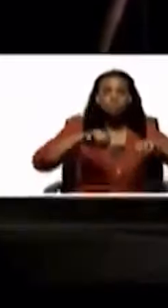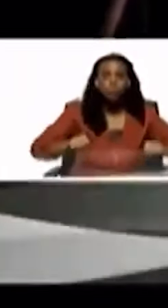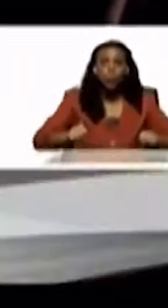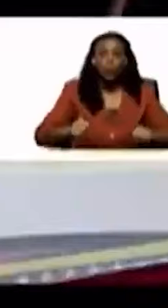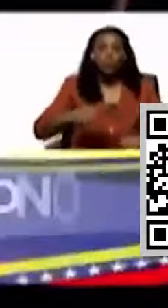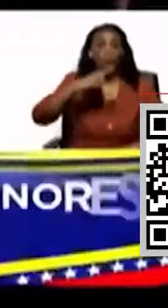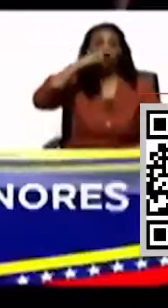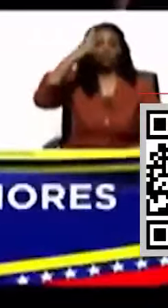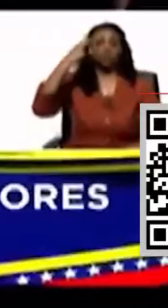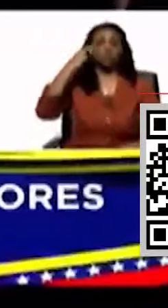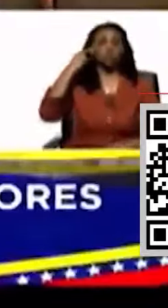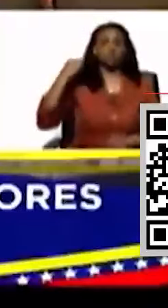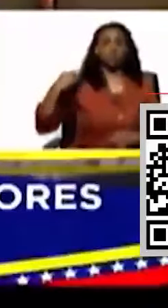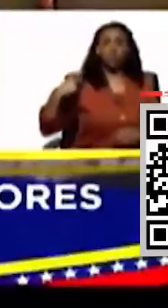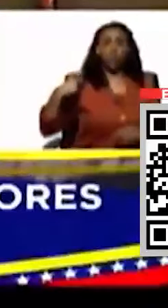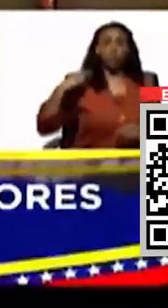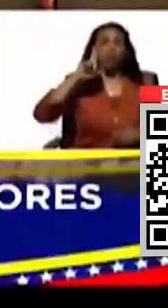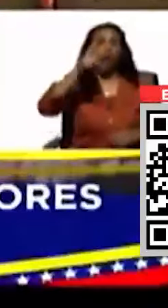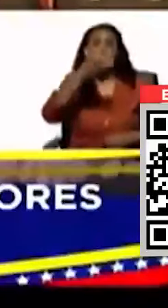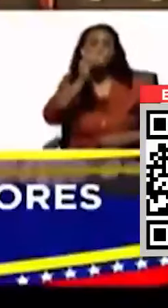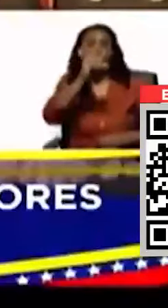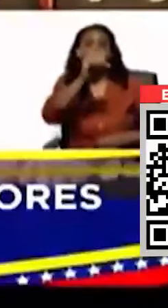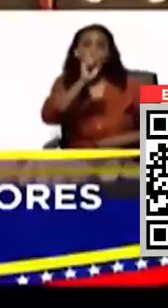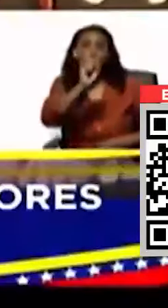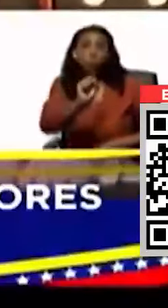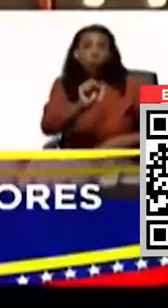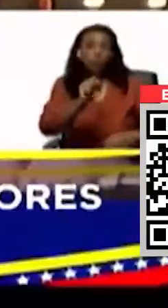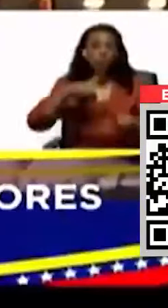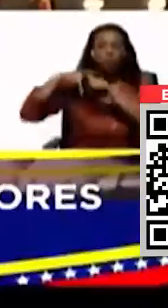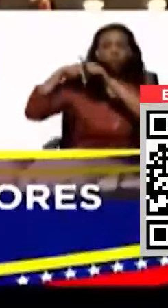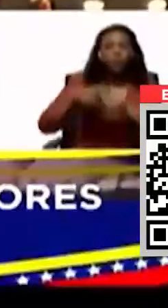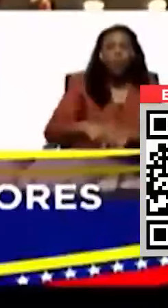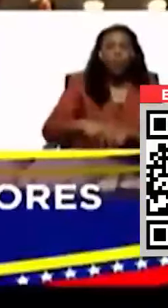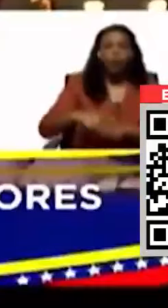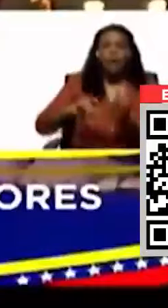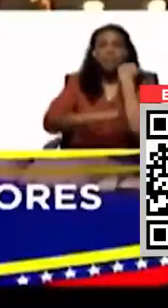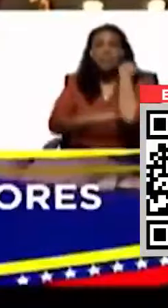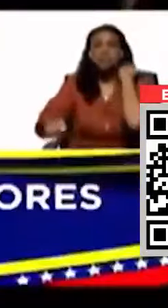de la oligarquía de entonces, de los godos, que apuñalearon a Bolívar.